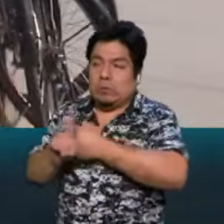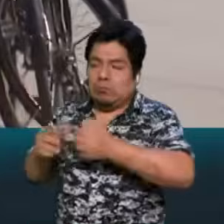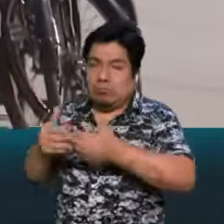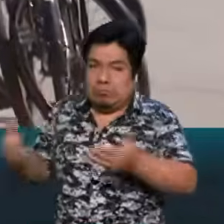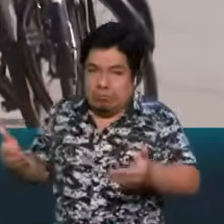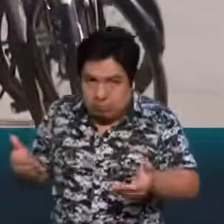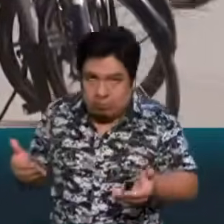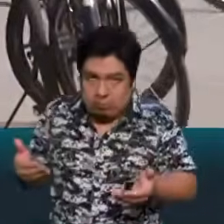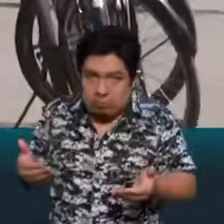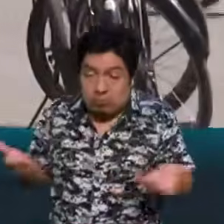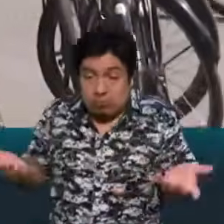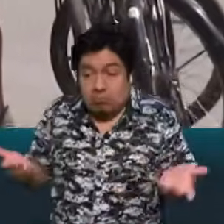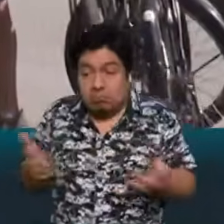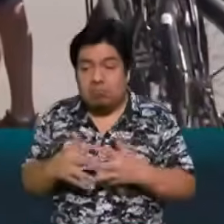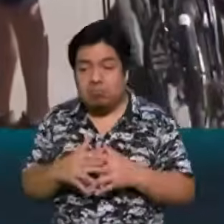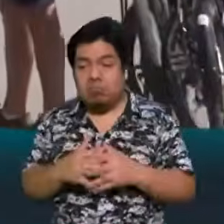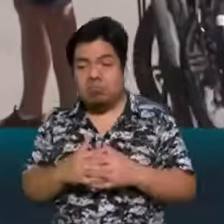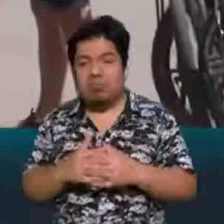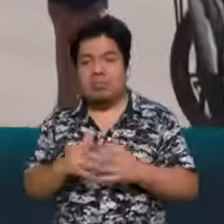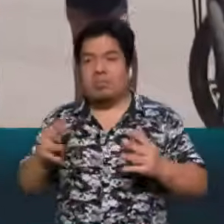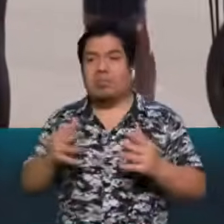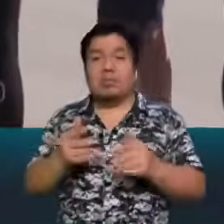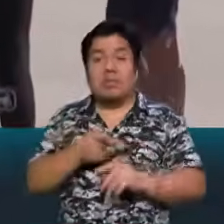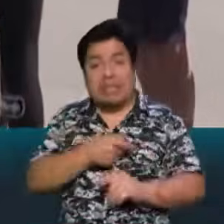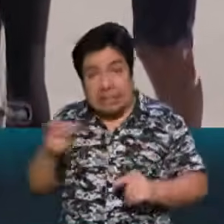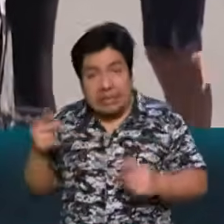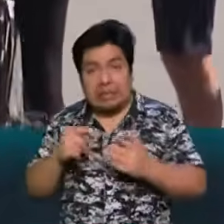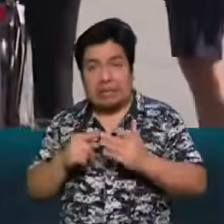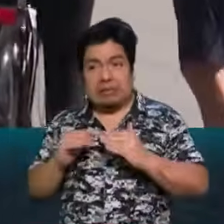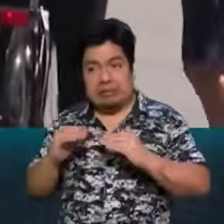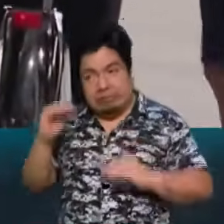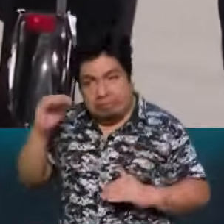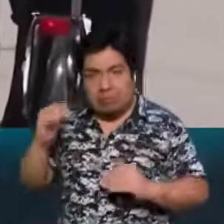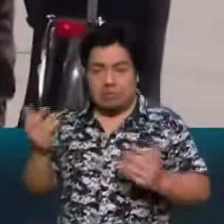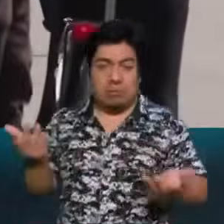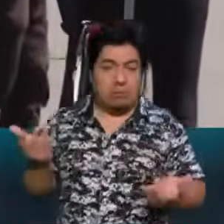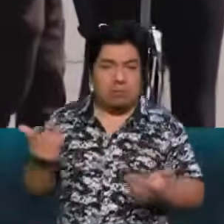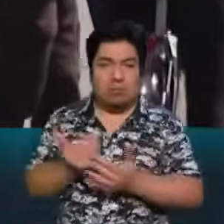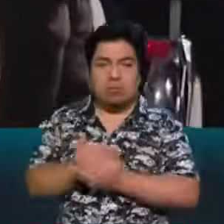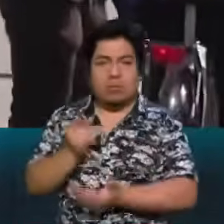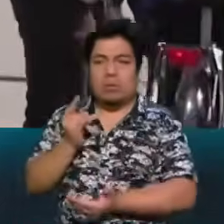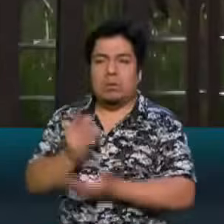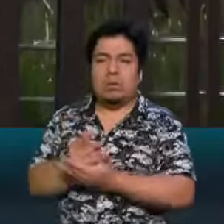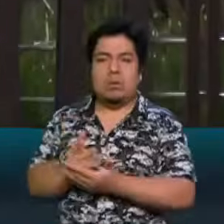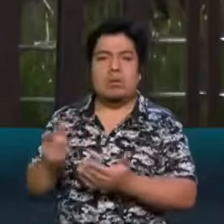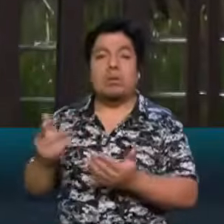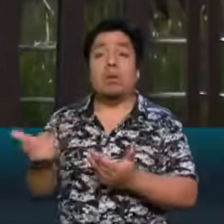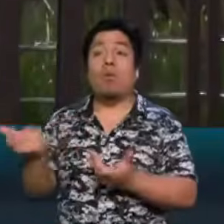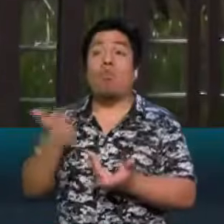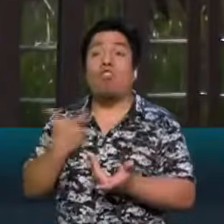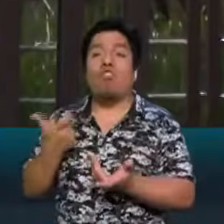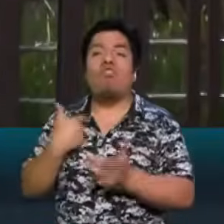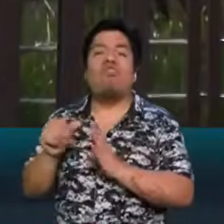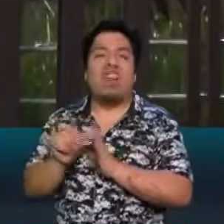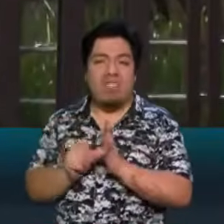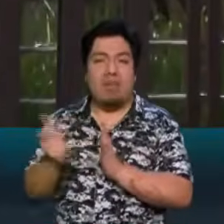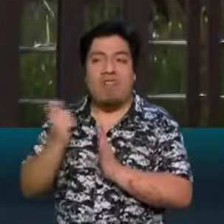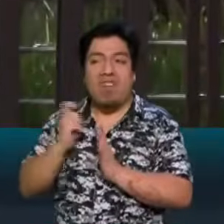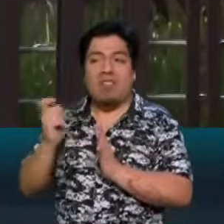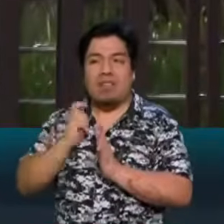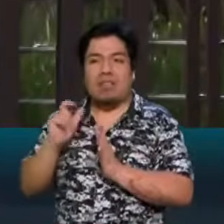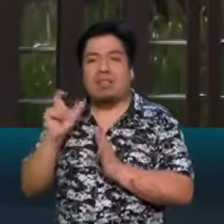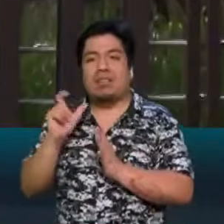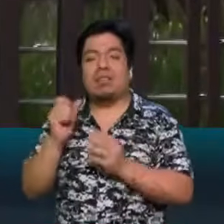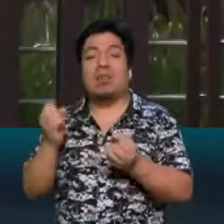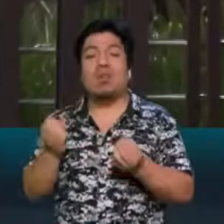porque pues la pobreza o la desigualdad no solamente se mide en tu ingreso, se mide también en cuánto tiempo